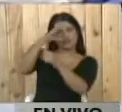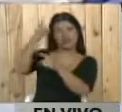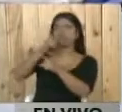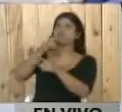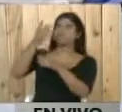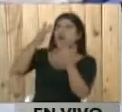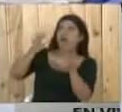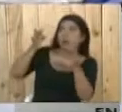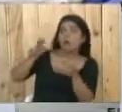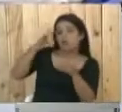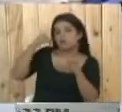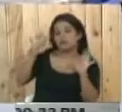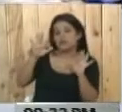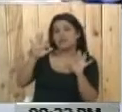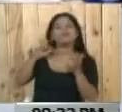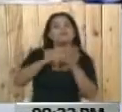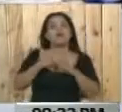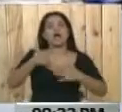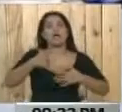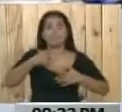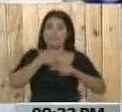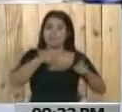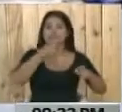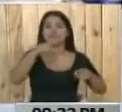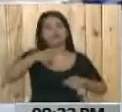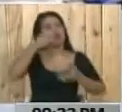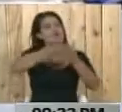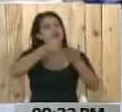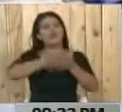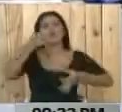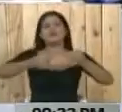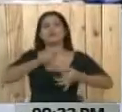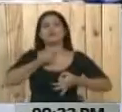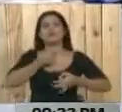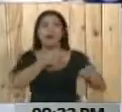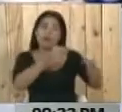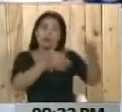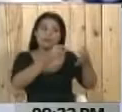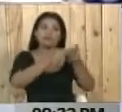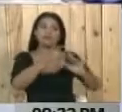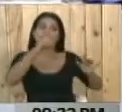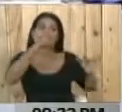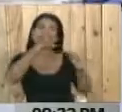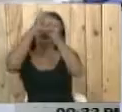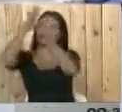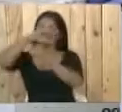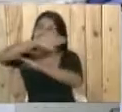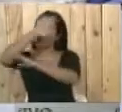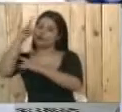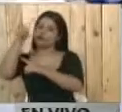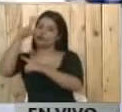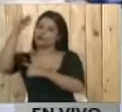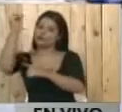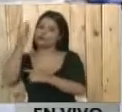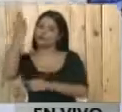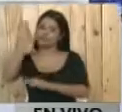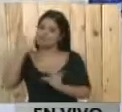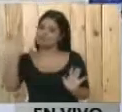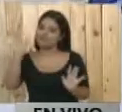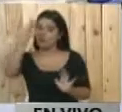luchar por la justicia ya es creer en algo divino que deviene de nuestro Creador.